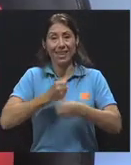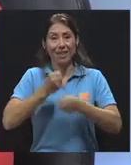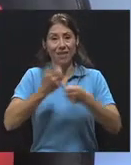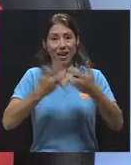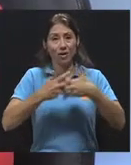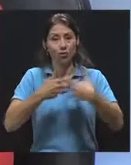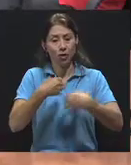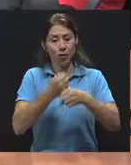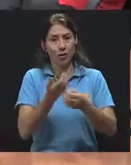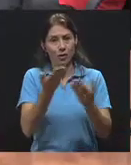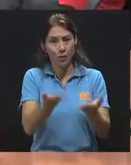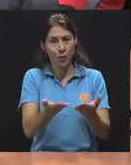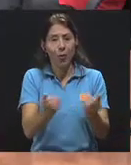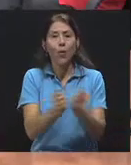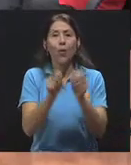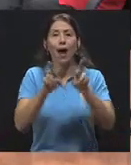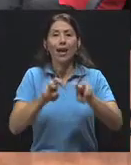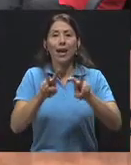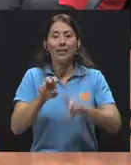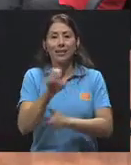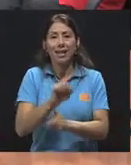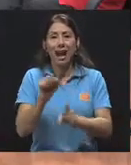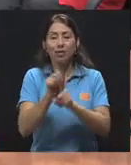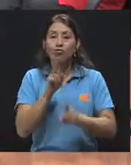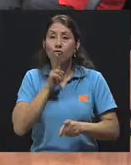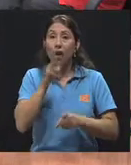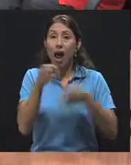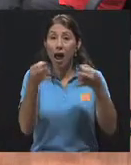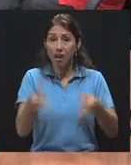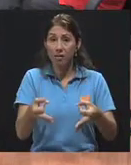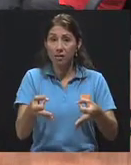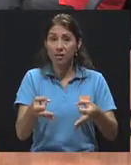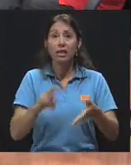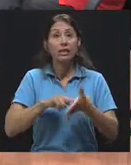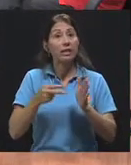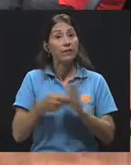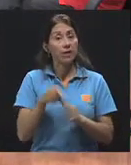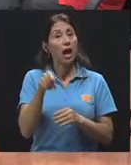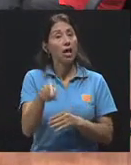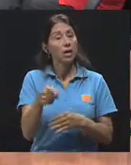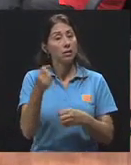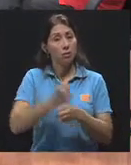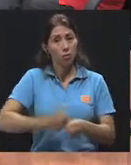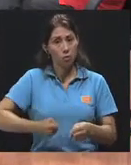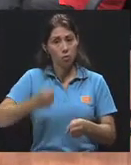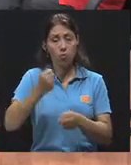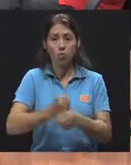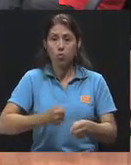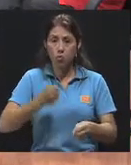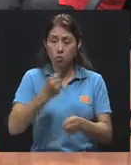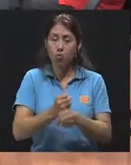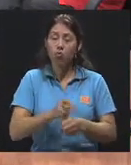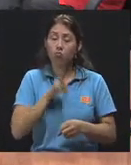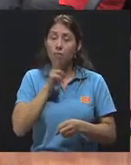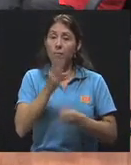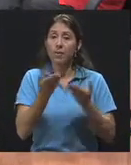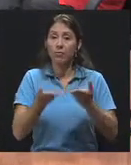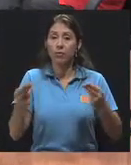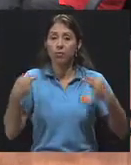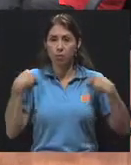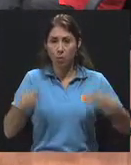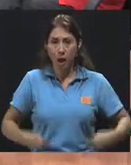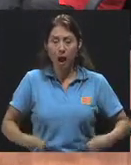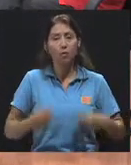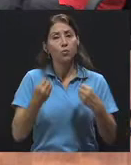por gente que trabaja en la industria, con análisis de casos reales. O sea, ha sido una... inversión importante claro. de